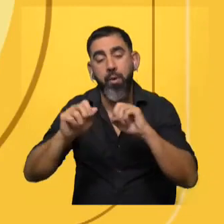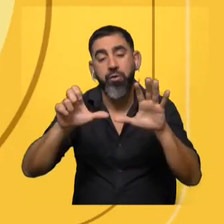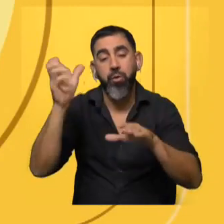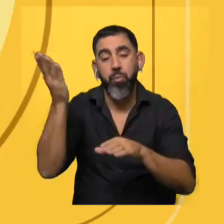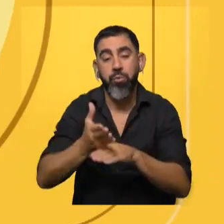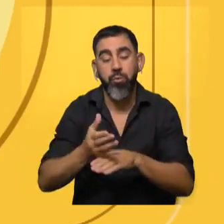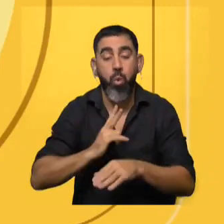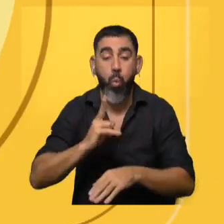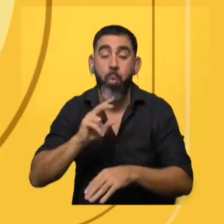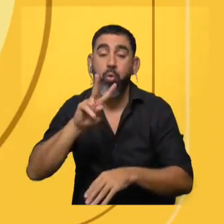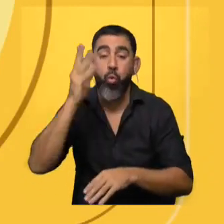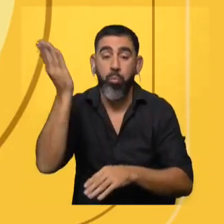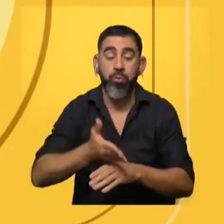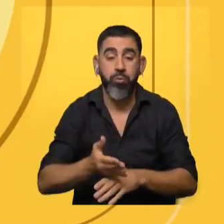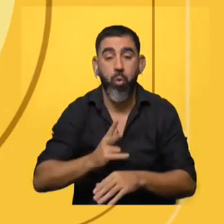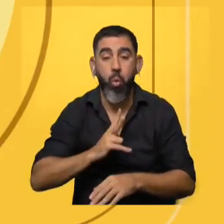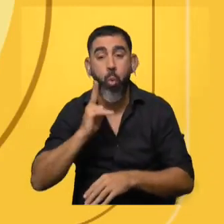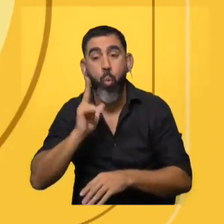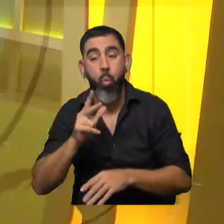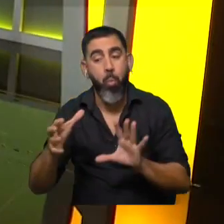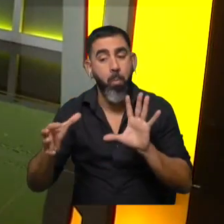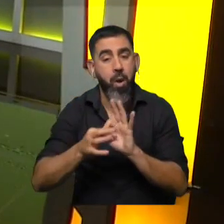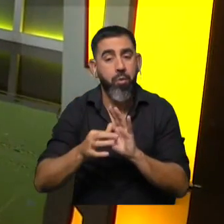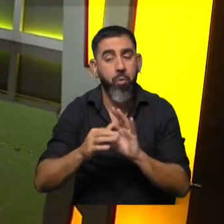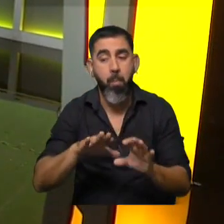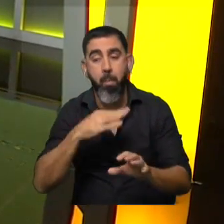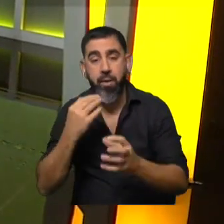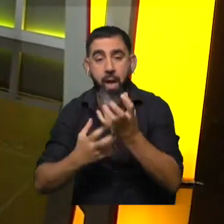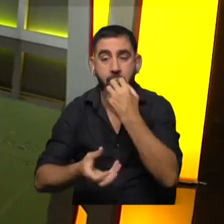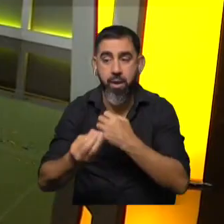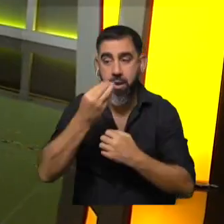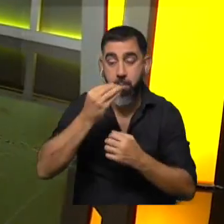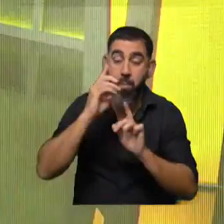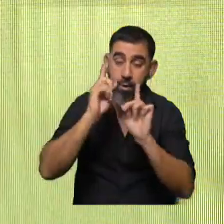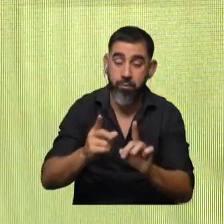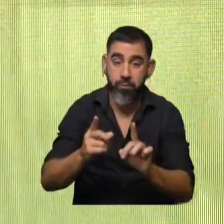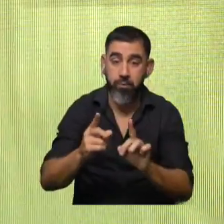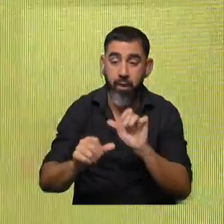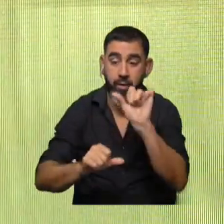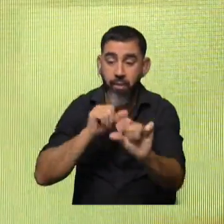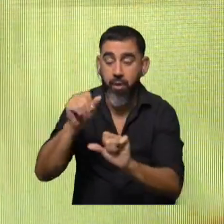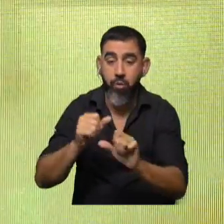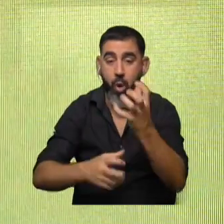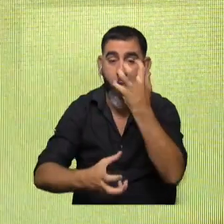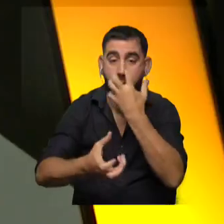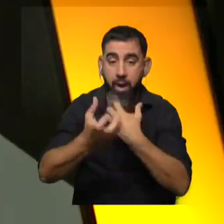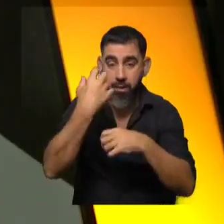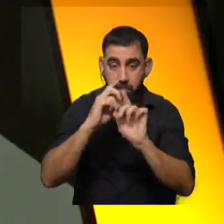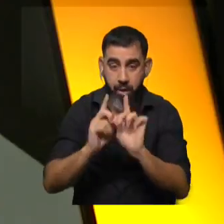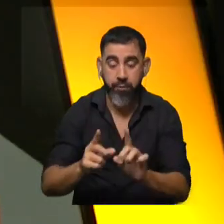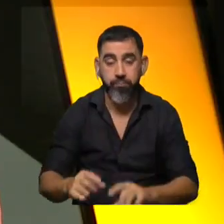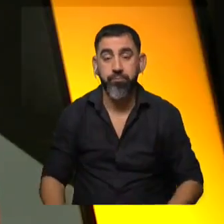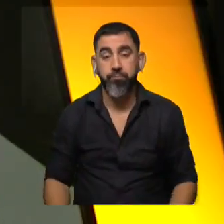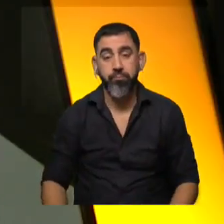el humano 2%. Que el humano seguramente está asociado a casos de abigeato y muchas veces que terminan dañando o atacando a los animales, ¿no? Exactamente.